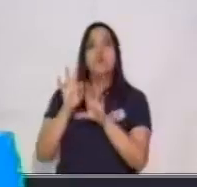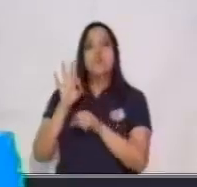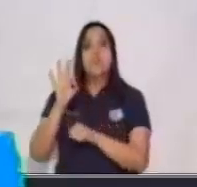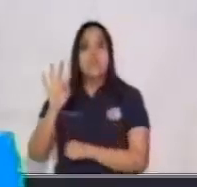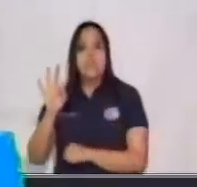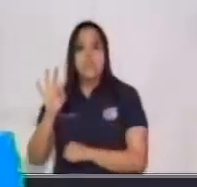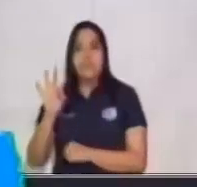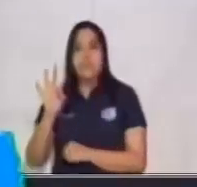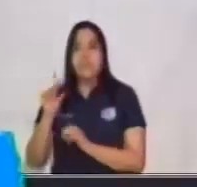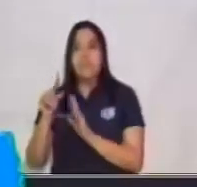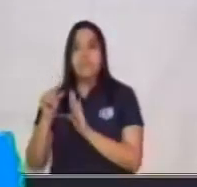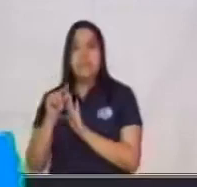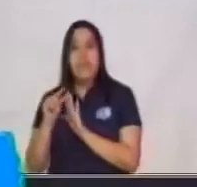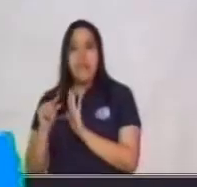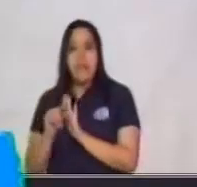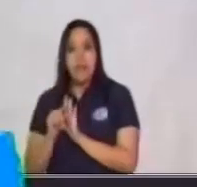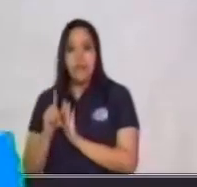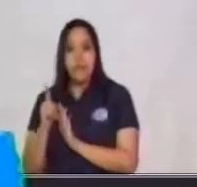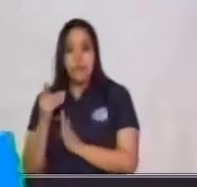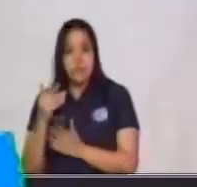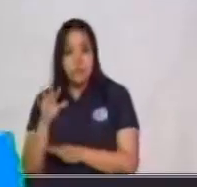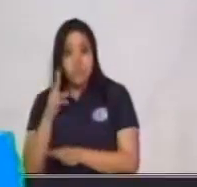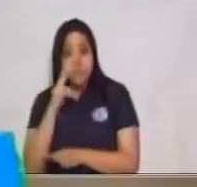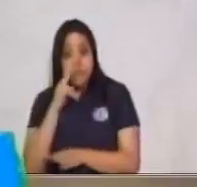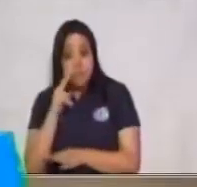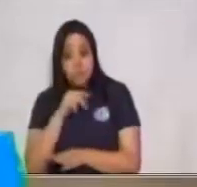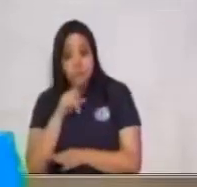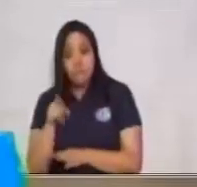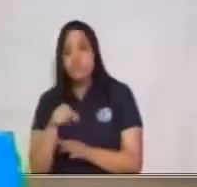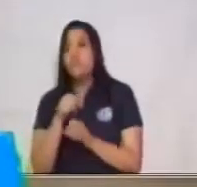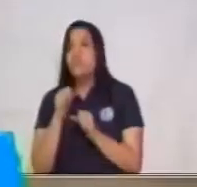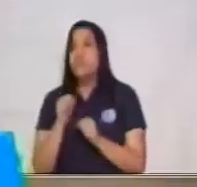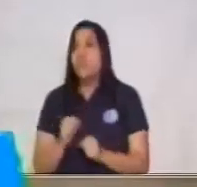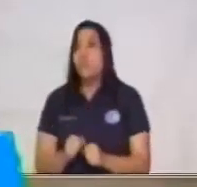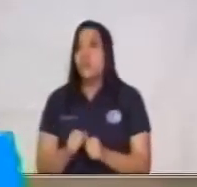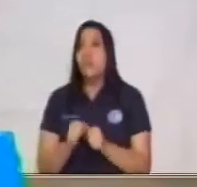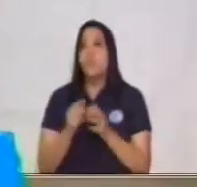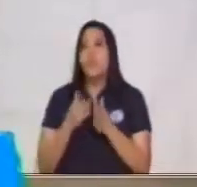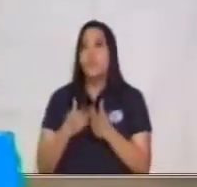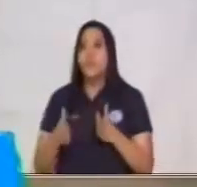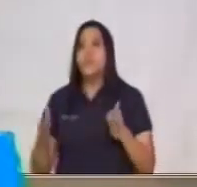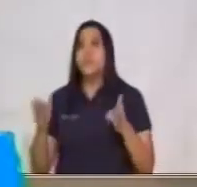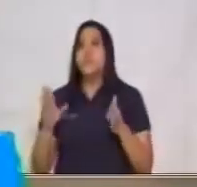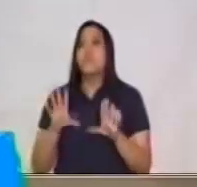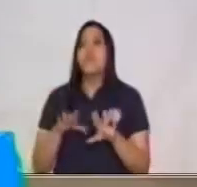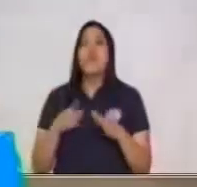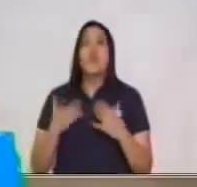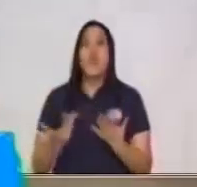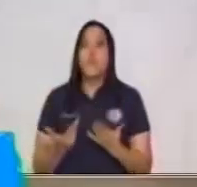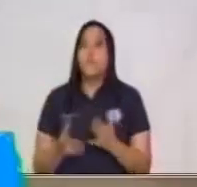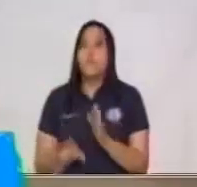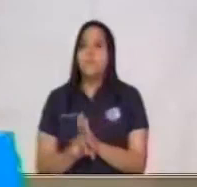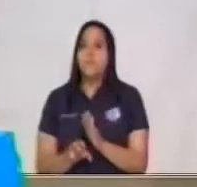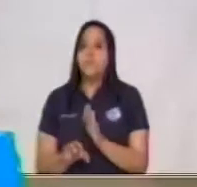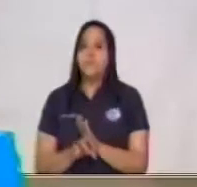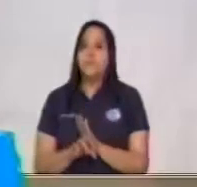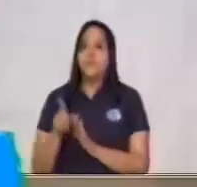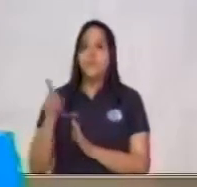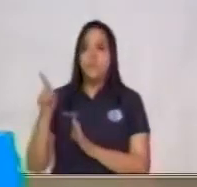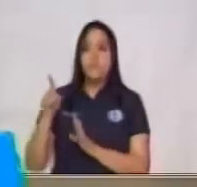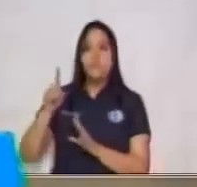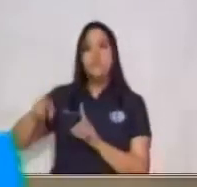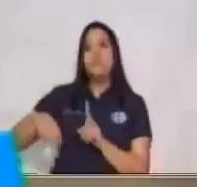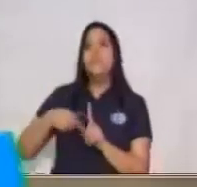22,83 grados. Si ustedes quieren hacer el despeje, podemos hacerlo de esta forma. Este elemento que está